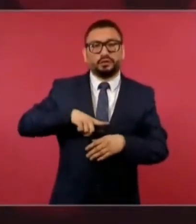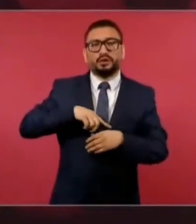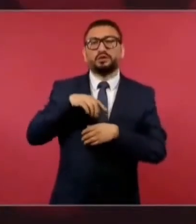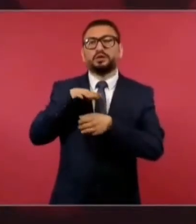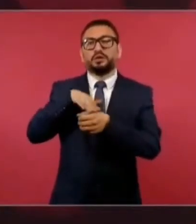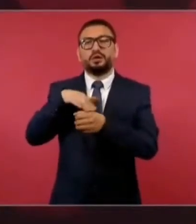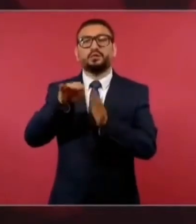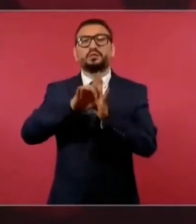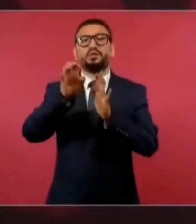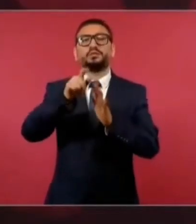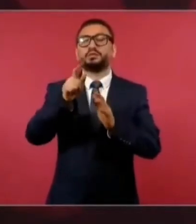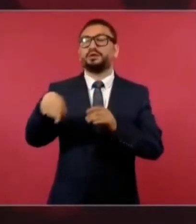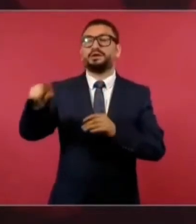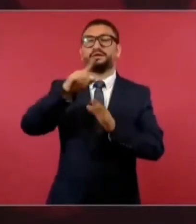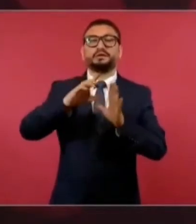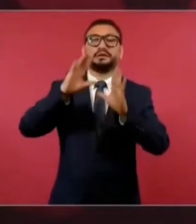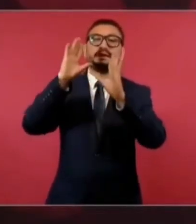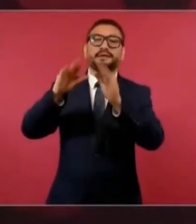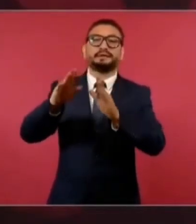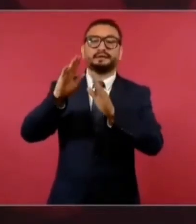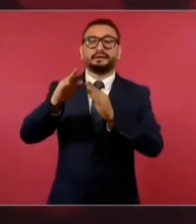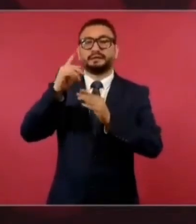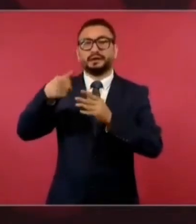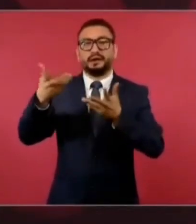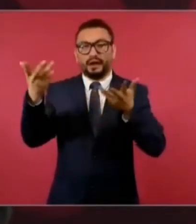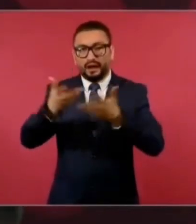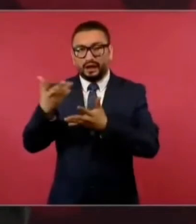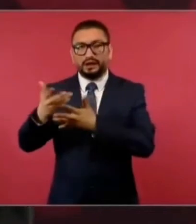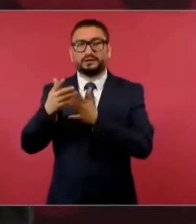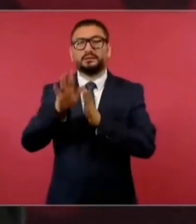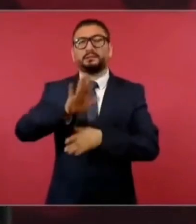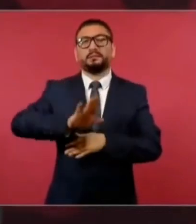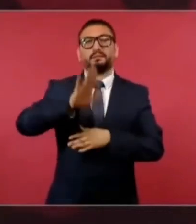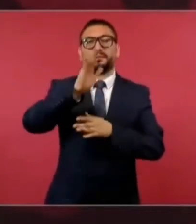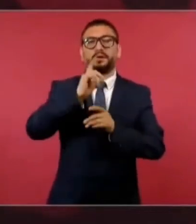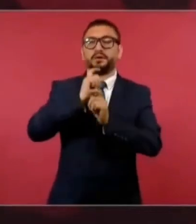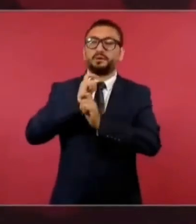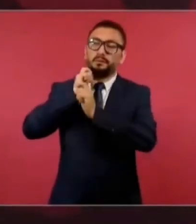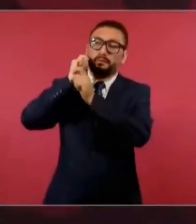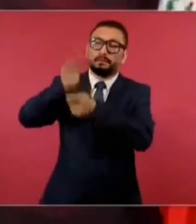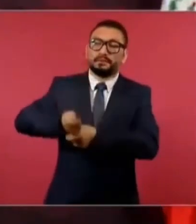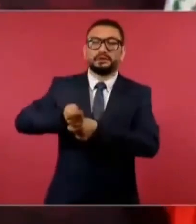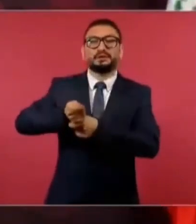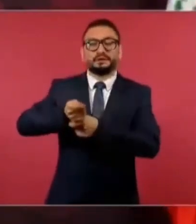Enséñales a pescar, no les des pescado.